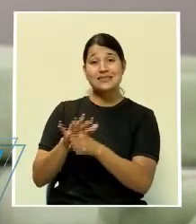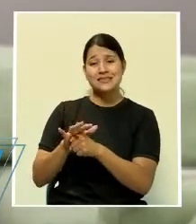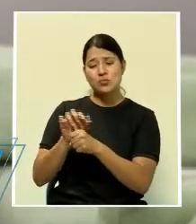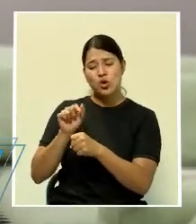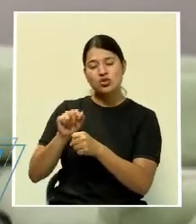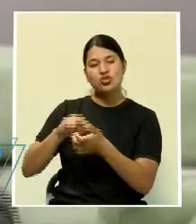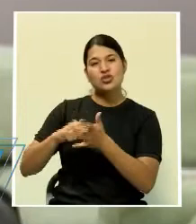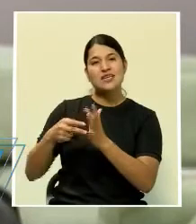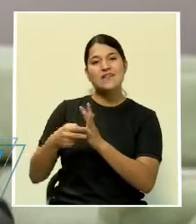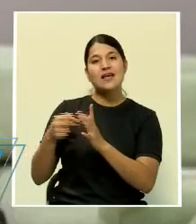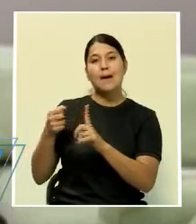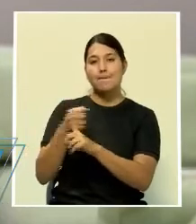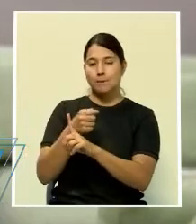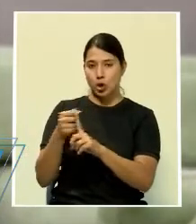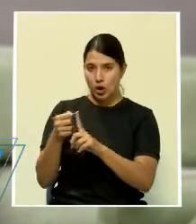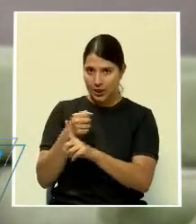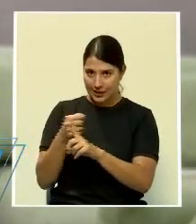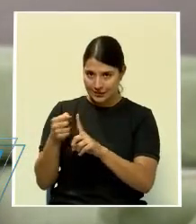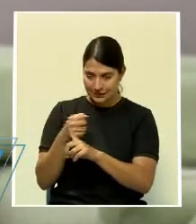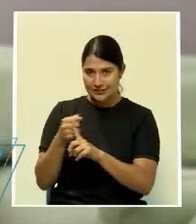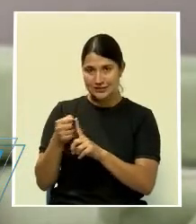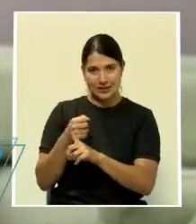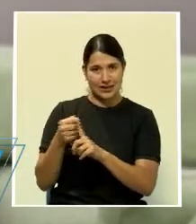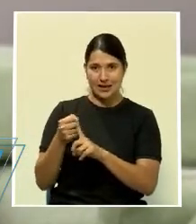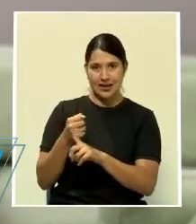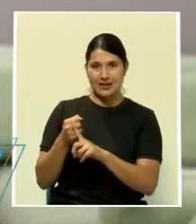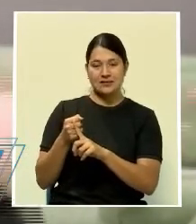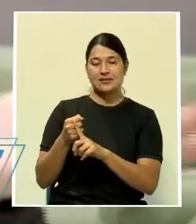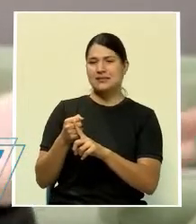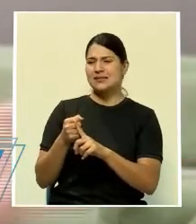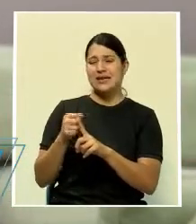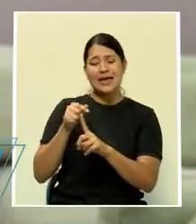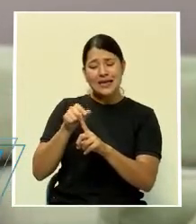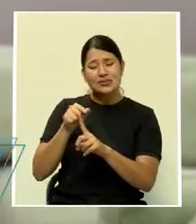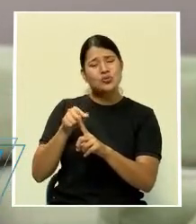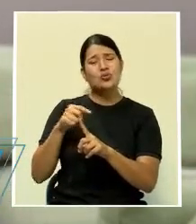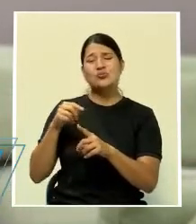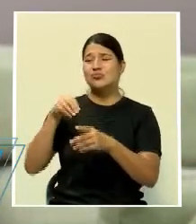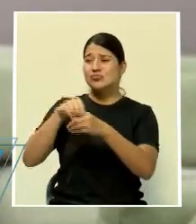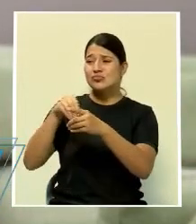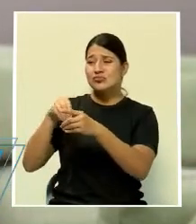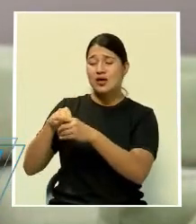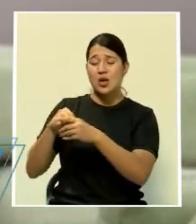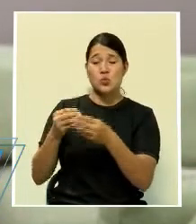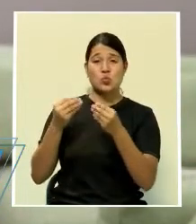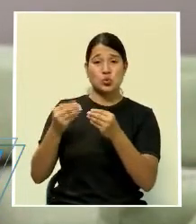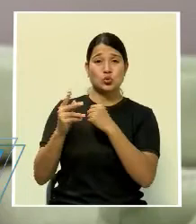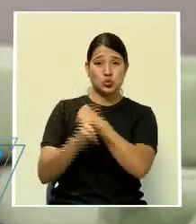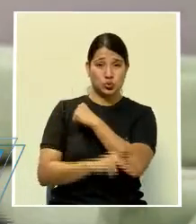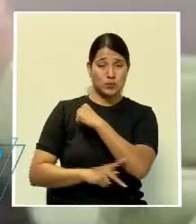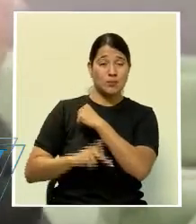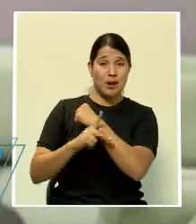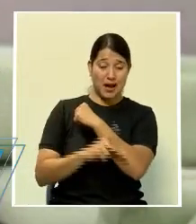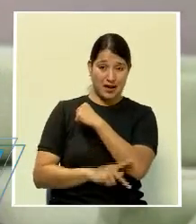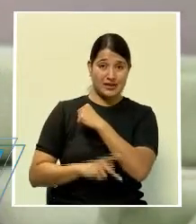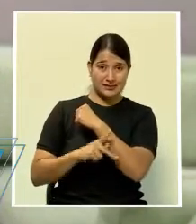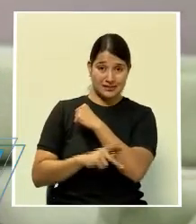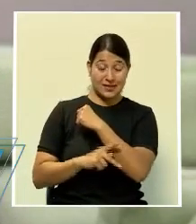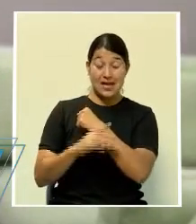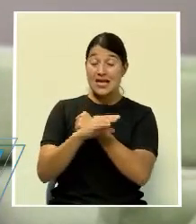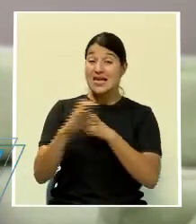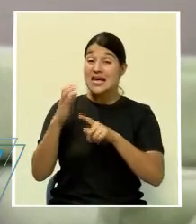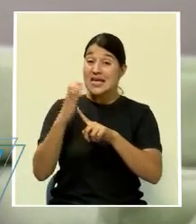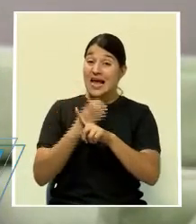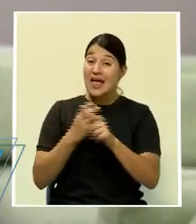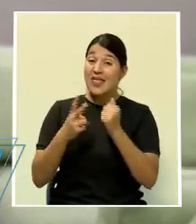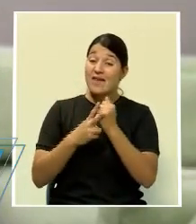violencia, está en el eje de la construcción de todas nuestras naciones, incluidas las de la estadounidense, que se